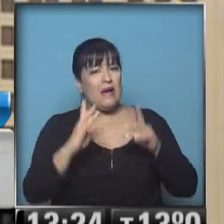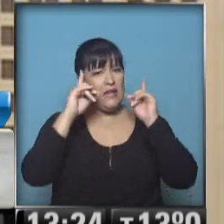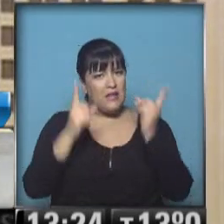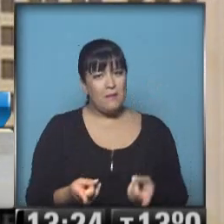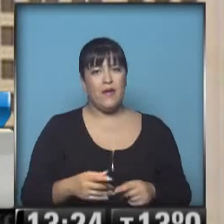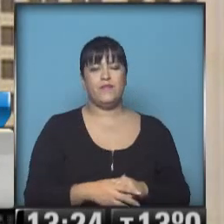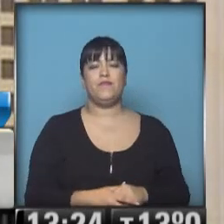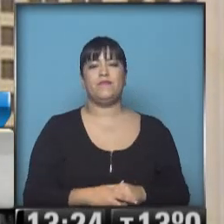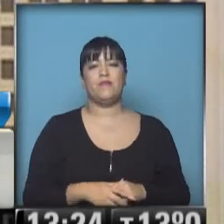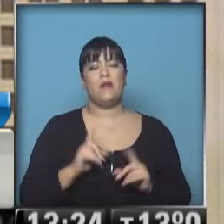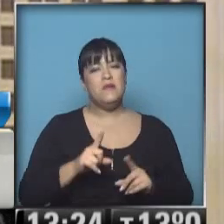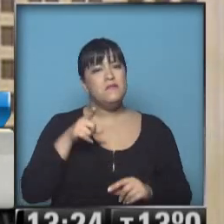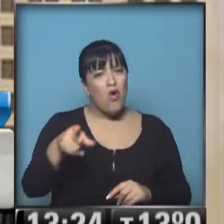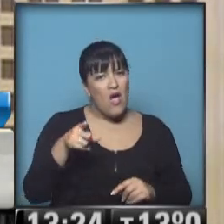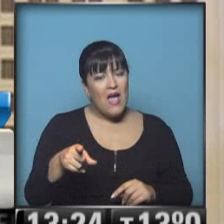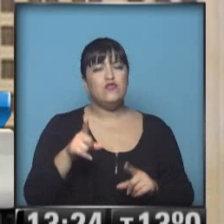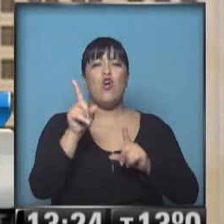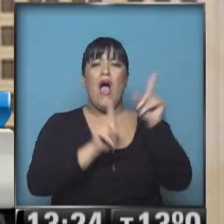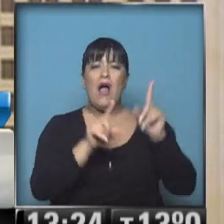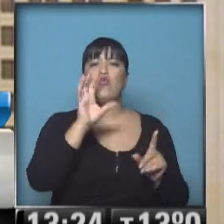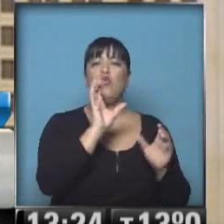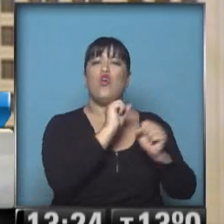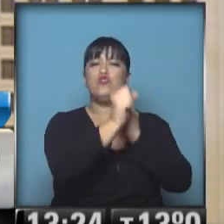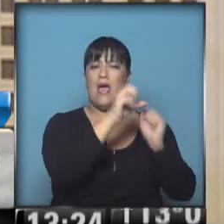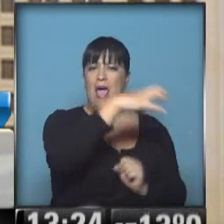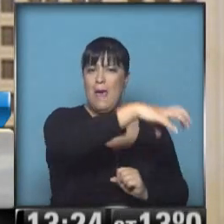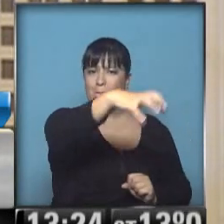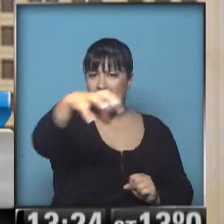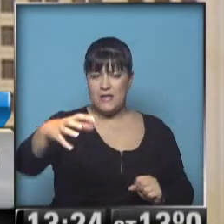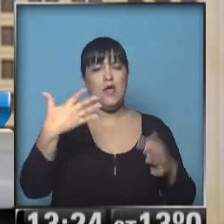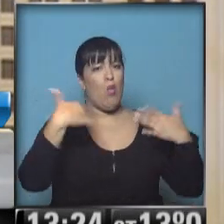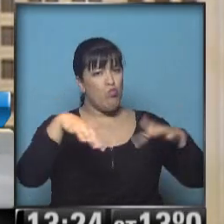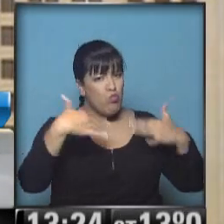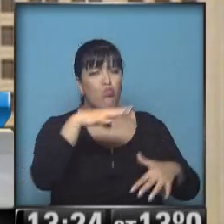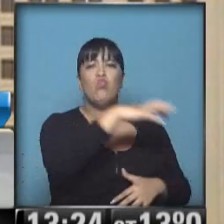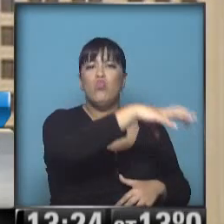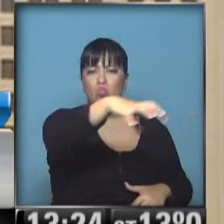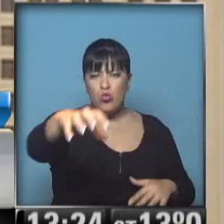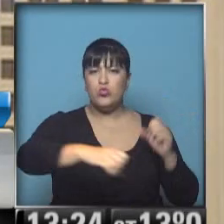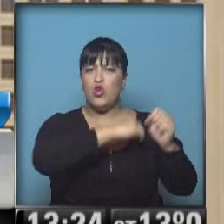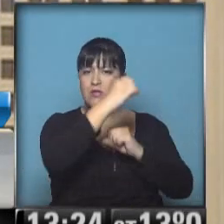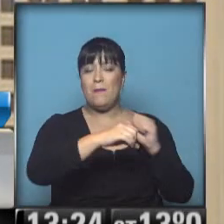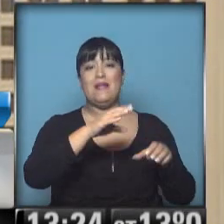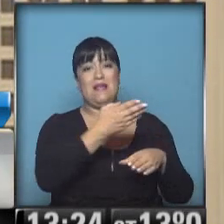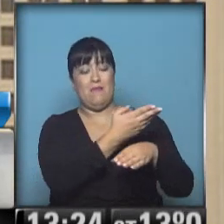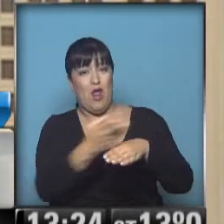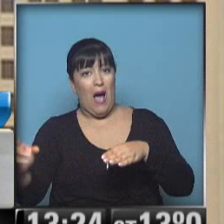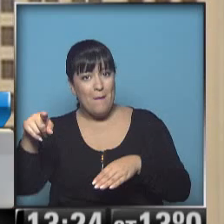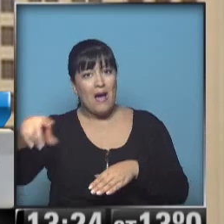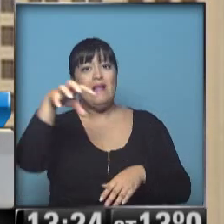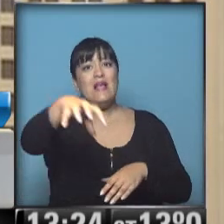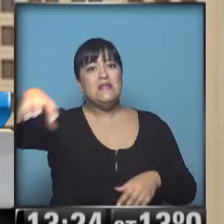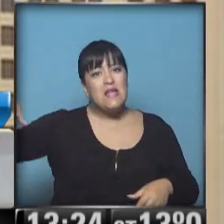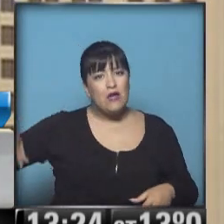y por el otro lado, eso desde algunos sectores del empresariado, bastantes para mi gusto, y desde el otro lado de los